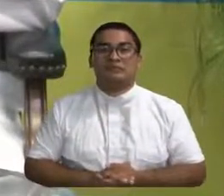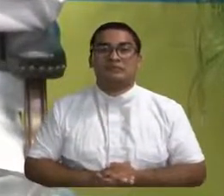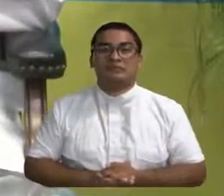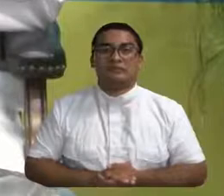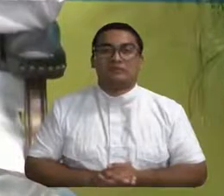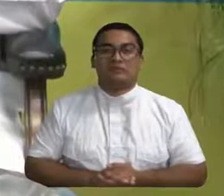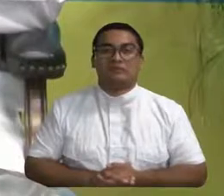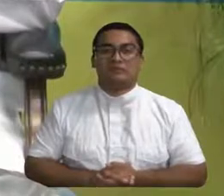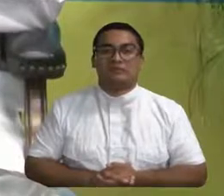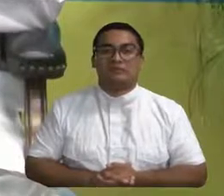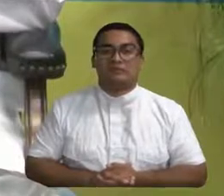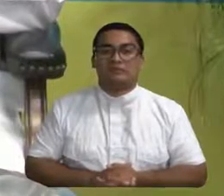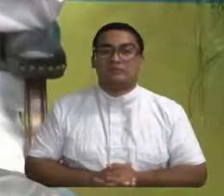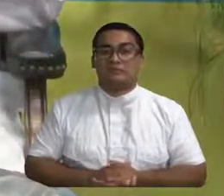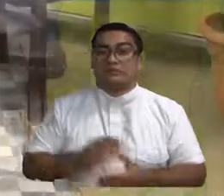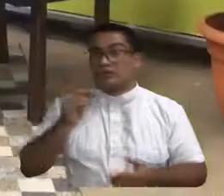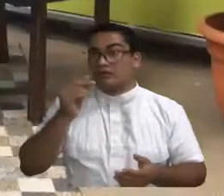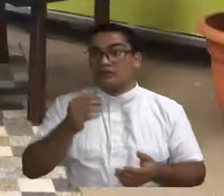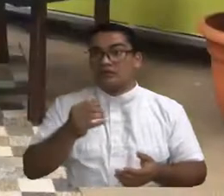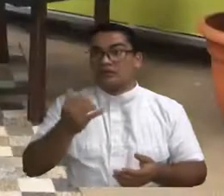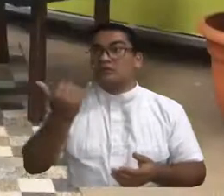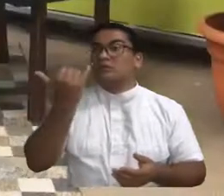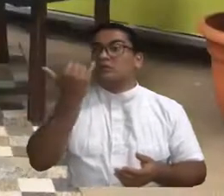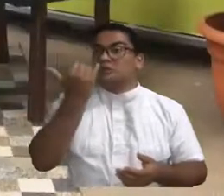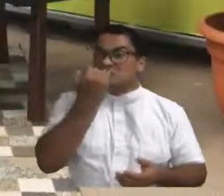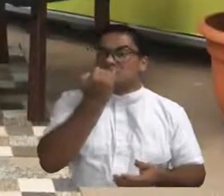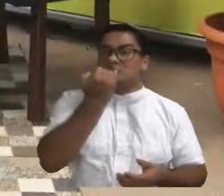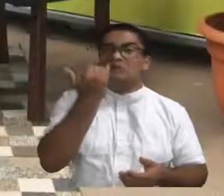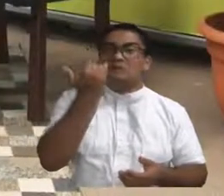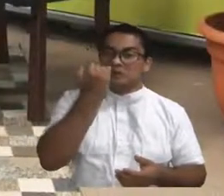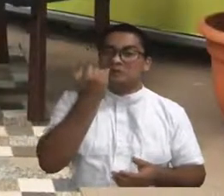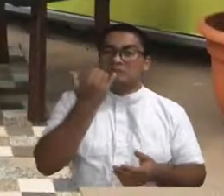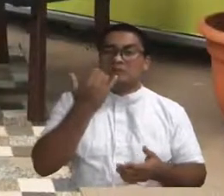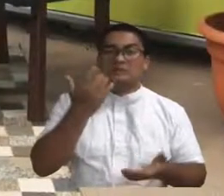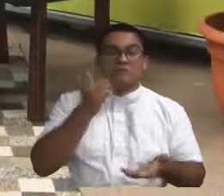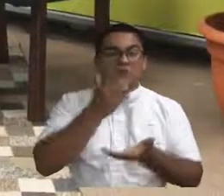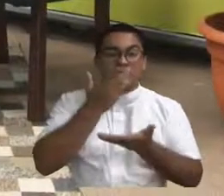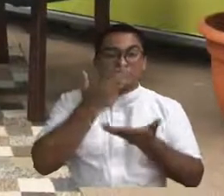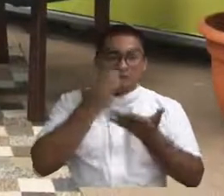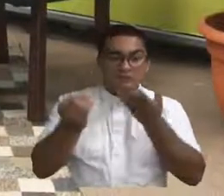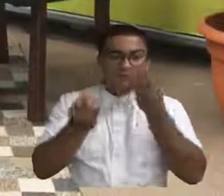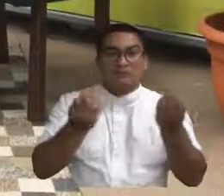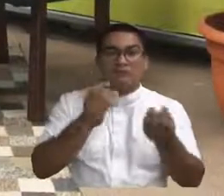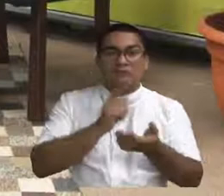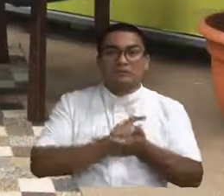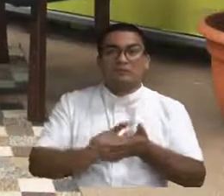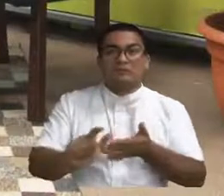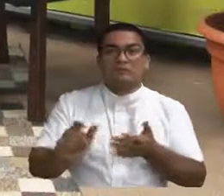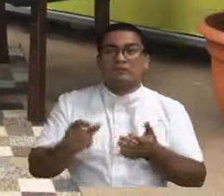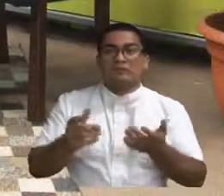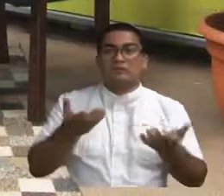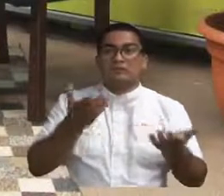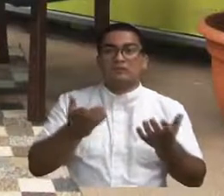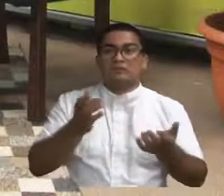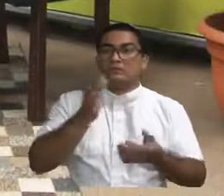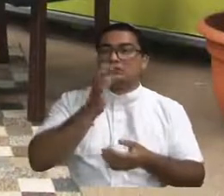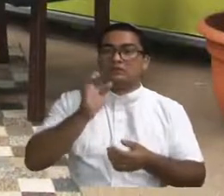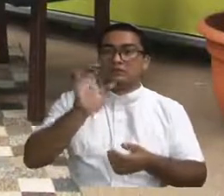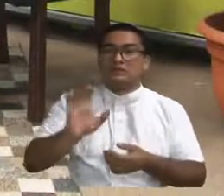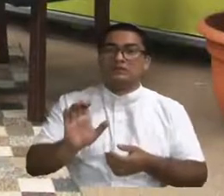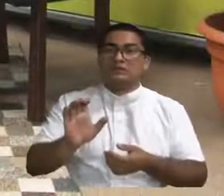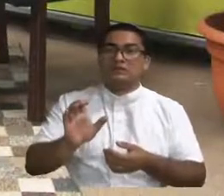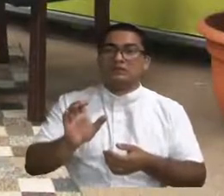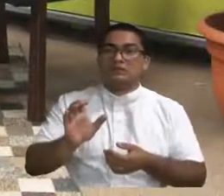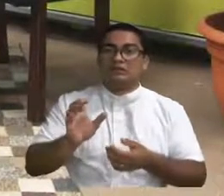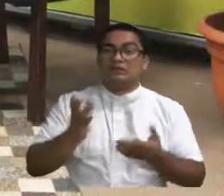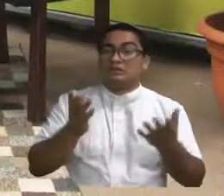las 5 cc de un solo. No. ¿Sí? ¿Se puede? Sí, se puede. Pero se va a tratar de asfixiar al niño con la misma solución salina. Ese era